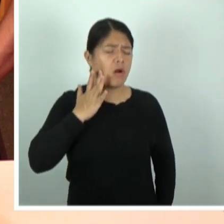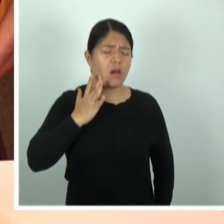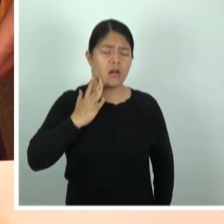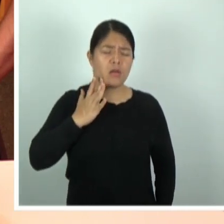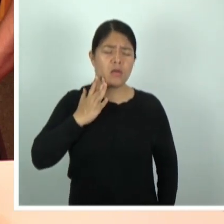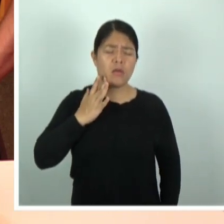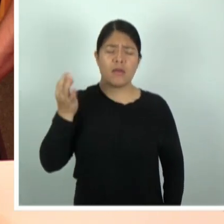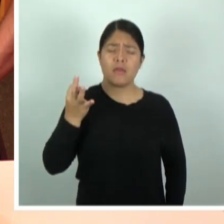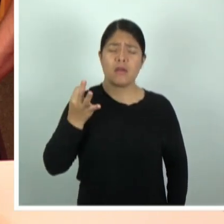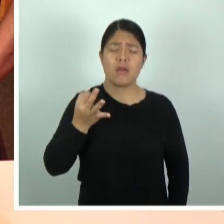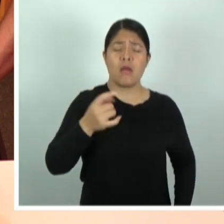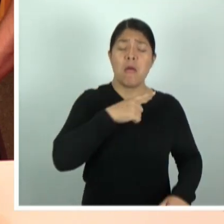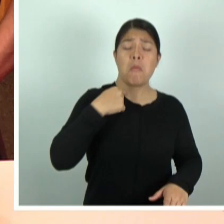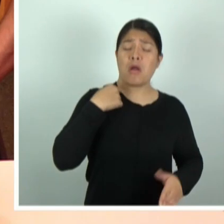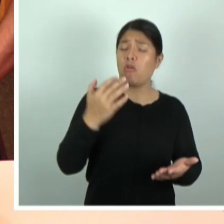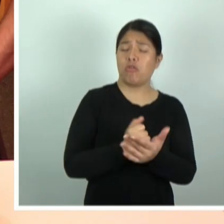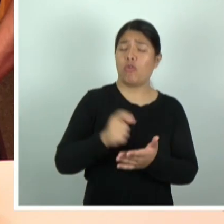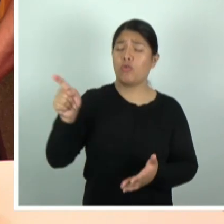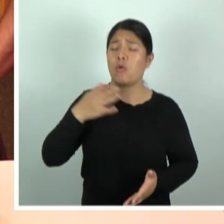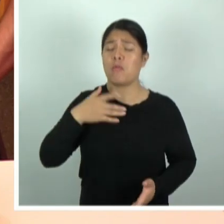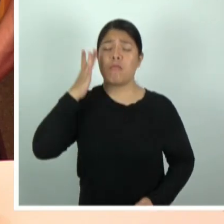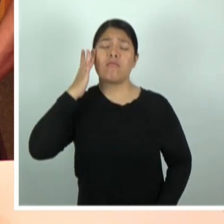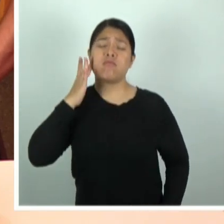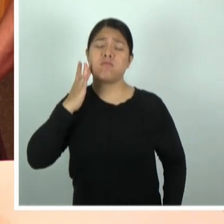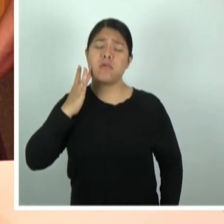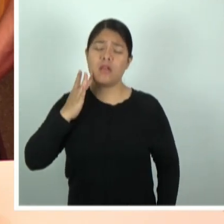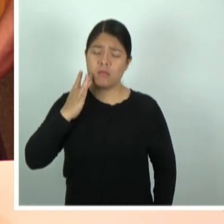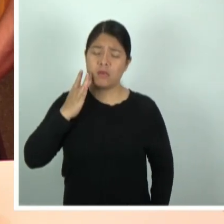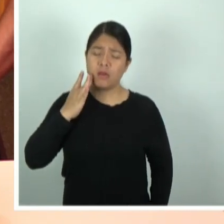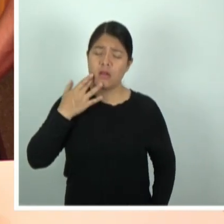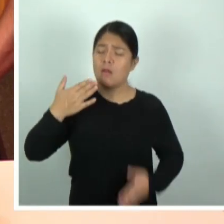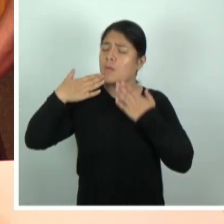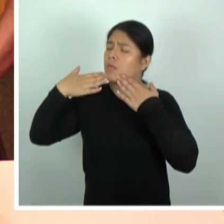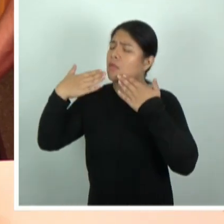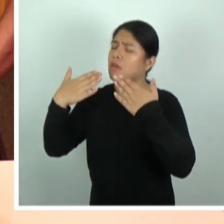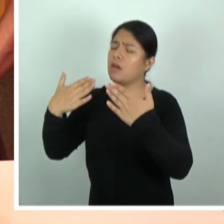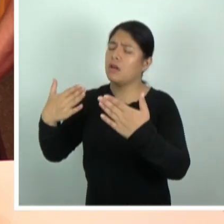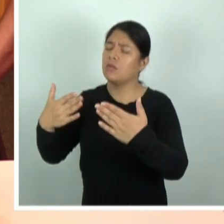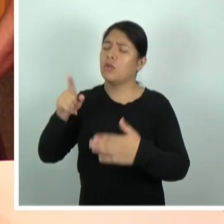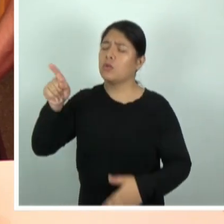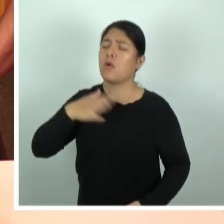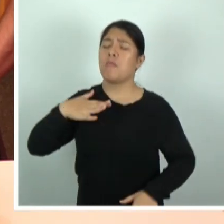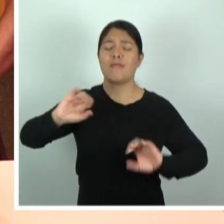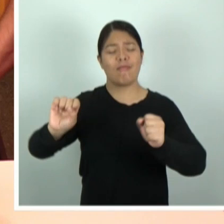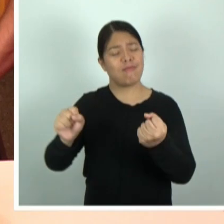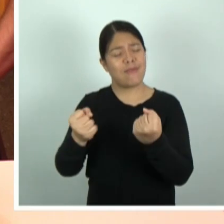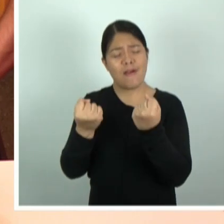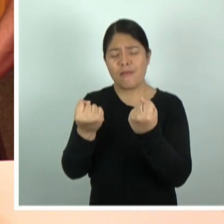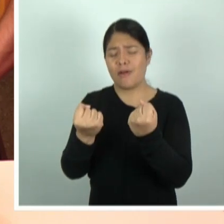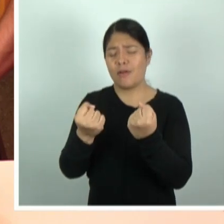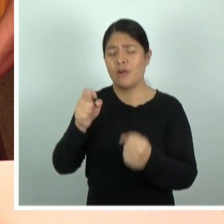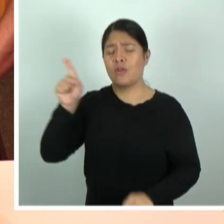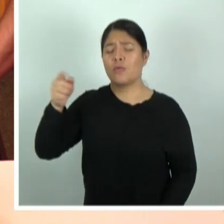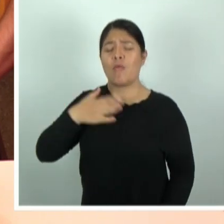de todo pecado. Te doy las gracias que tú me has salvado, que tú me